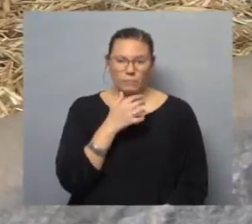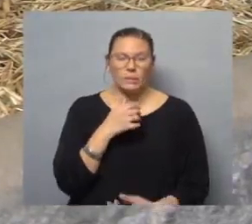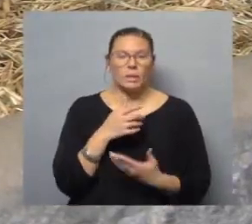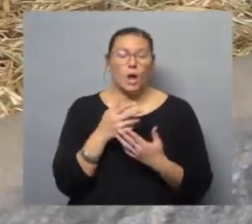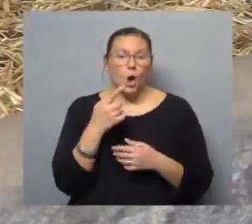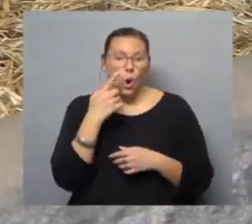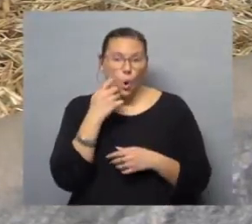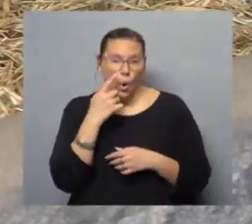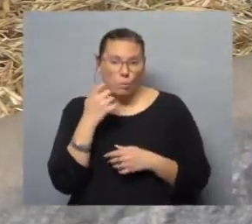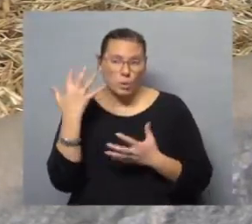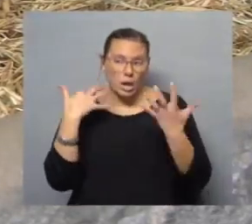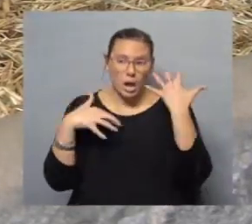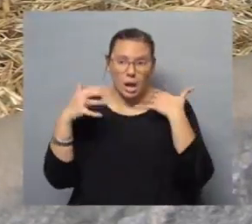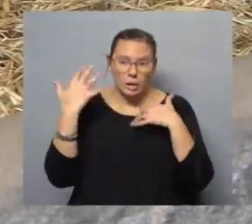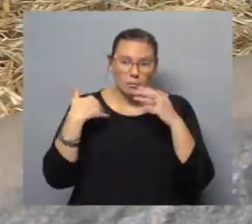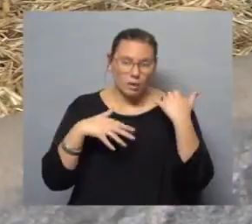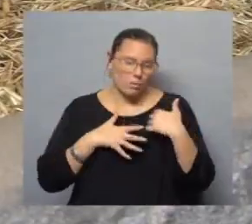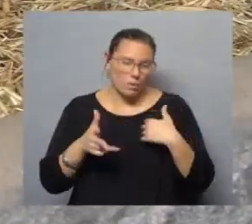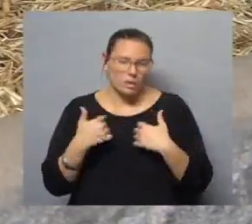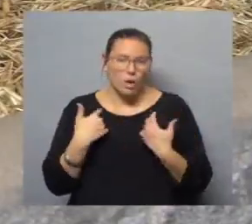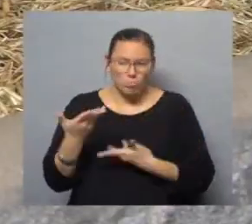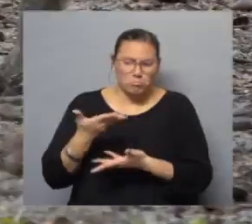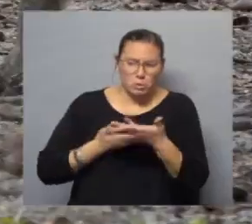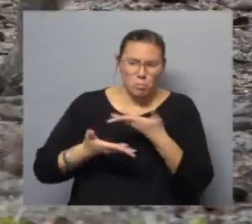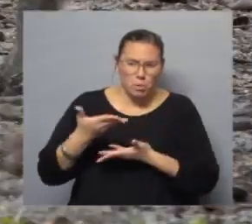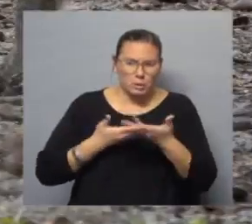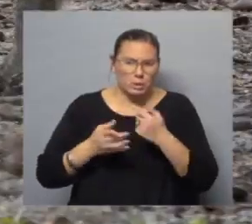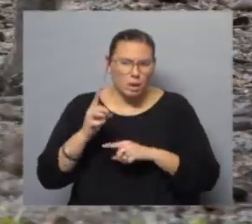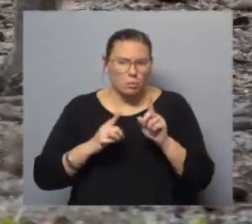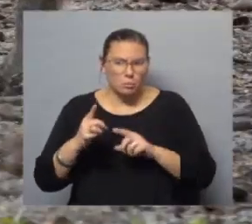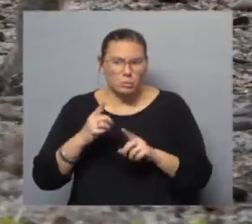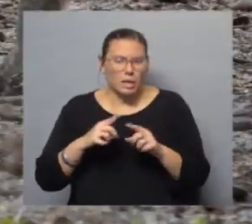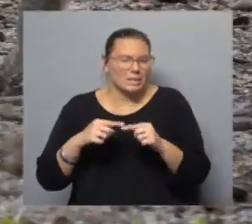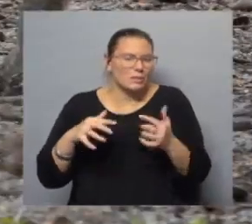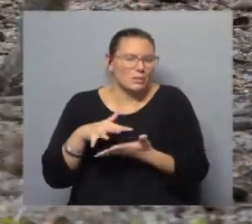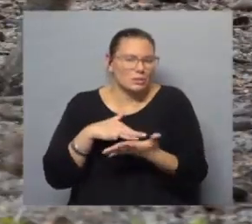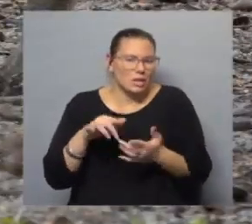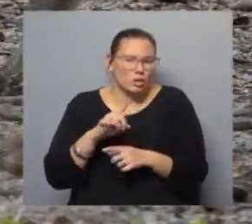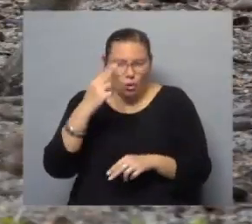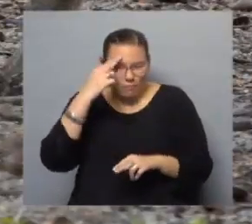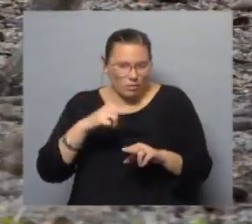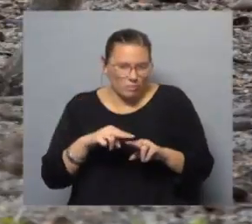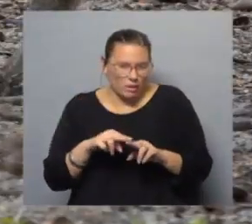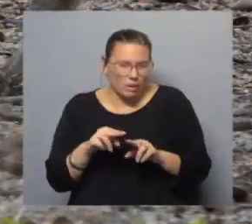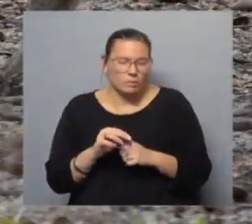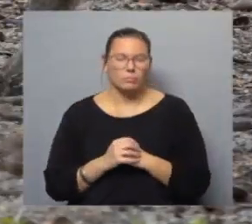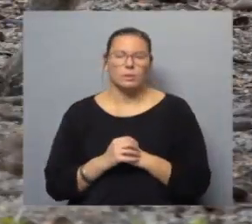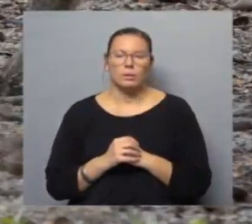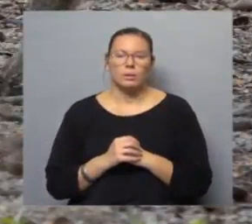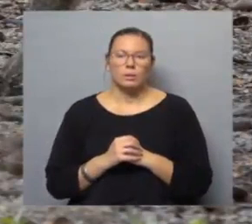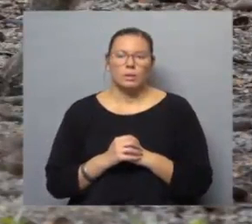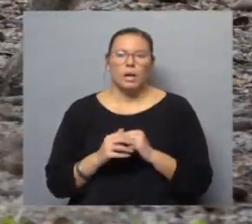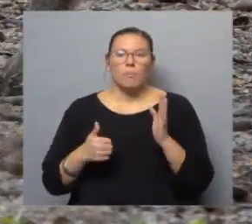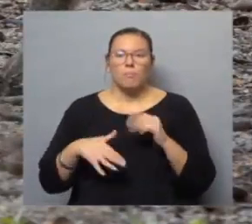El hombre y los animales comparten muchísimos patógenos y otros agentes que no son patógenos. Más